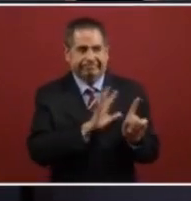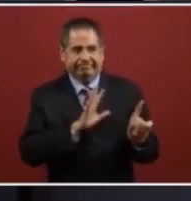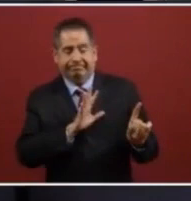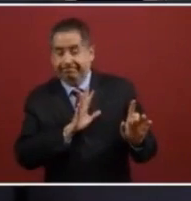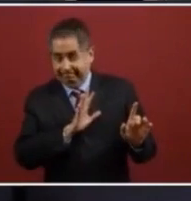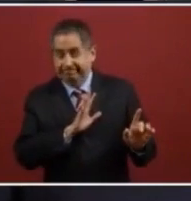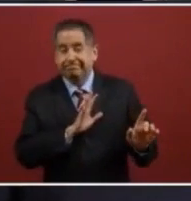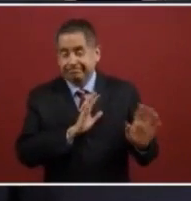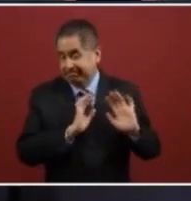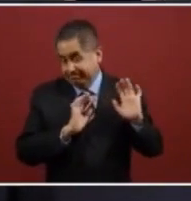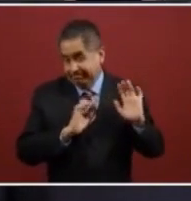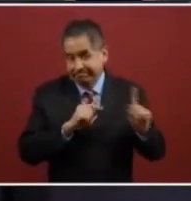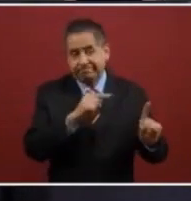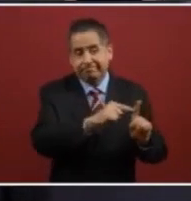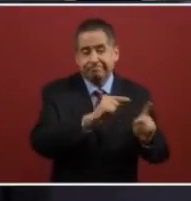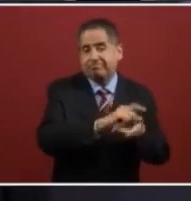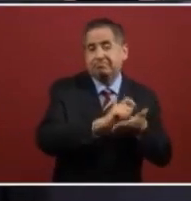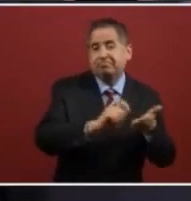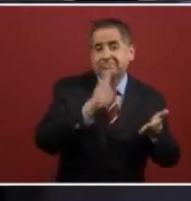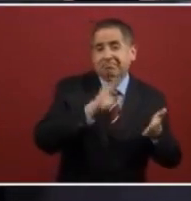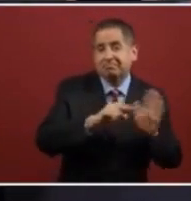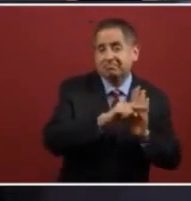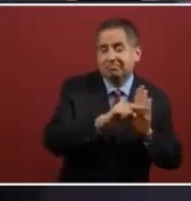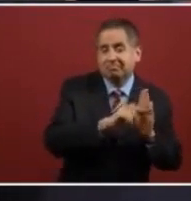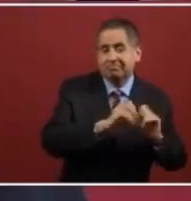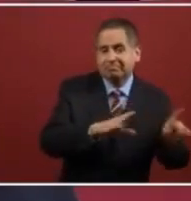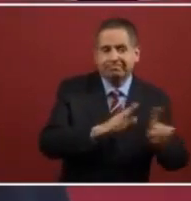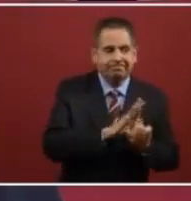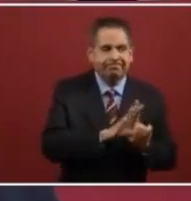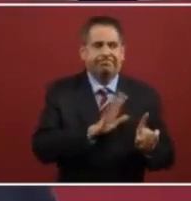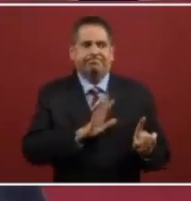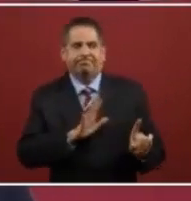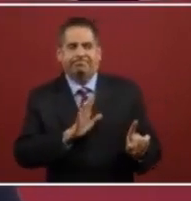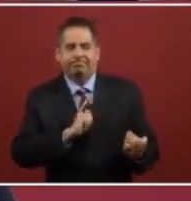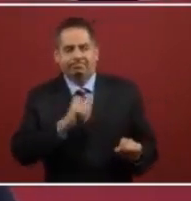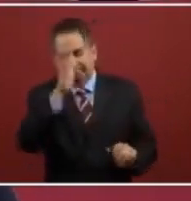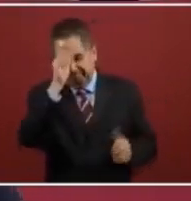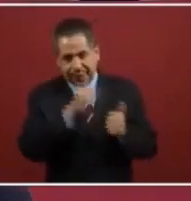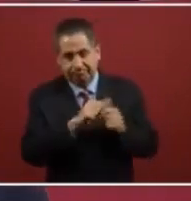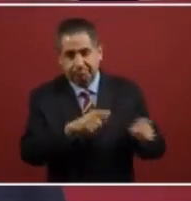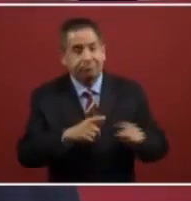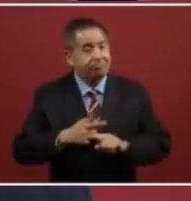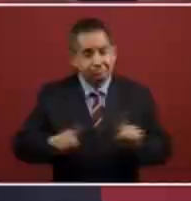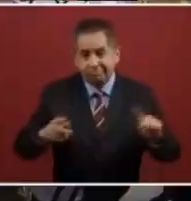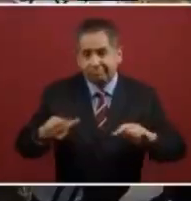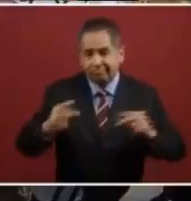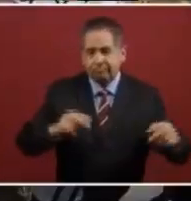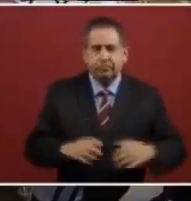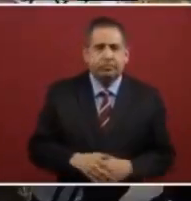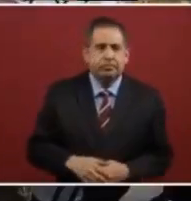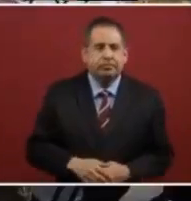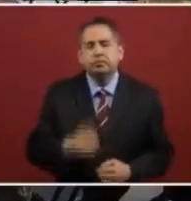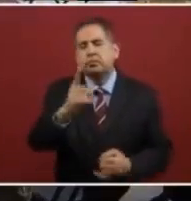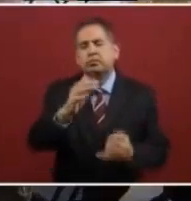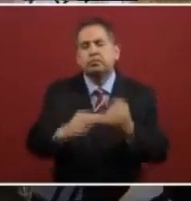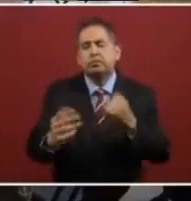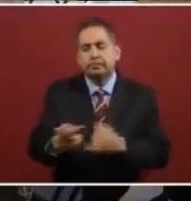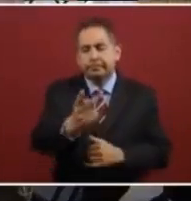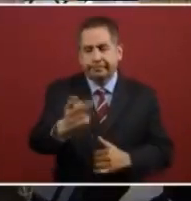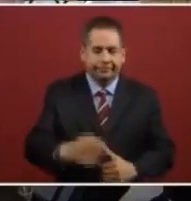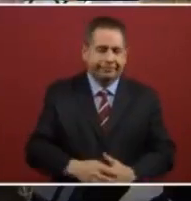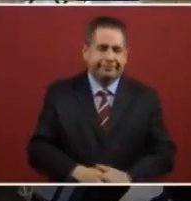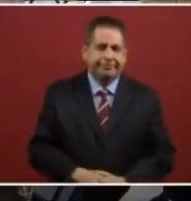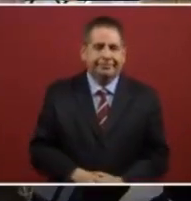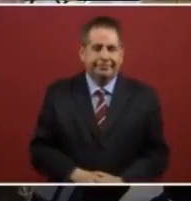sucede. um, O sea, treating the porque ya president cambió and the esta government, situación. because the Muy bien, situation una has más. changed. Okay, one